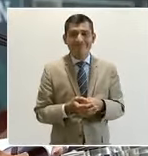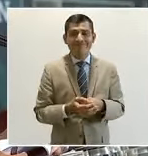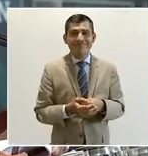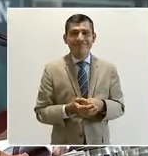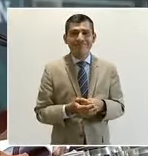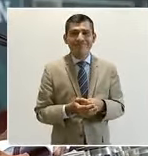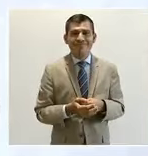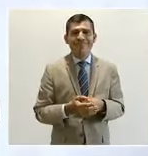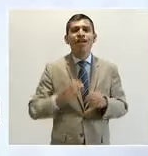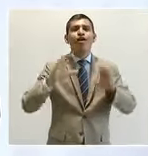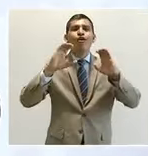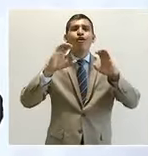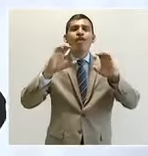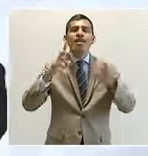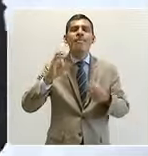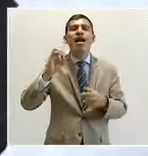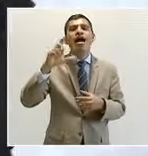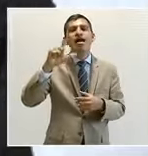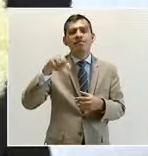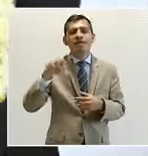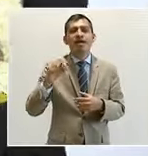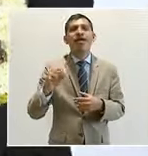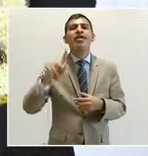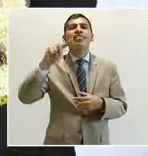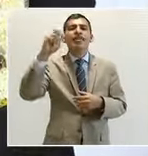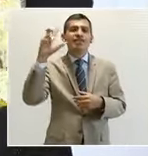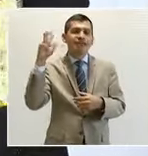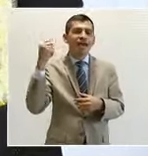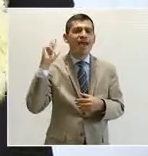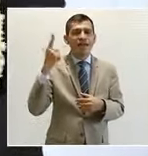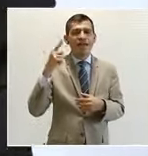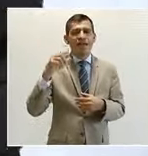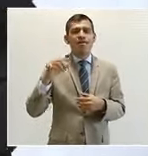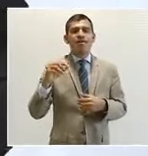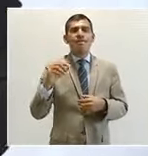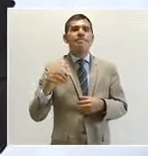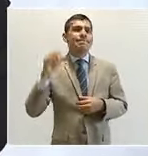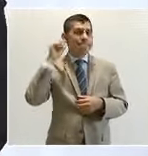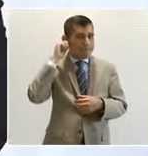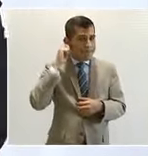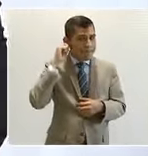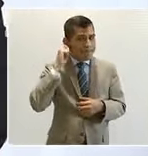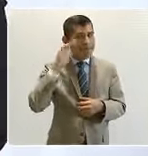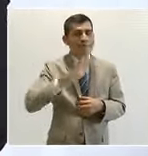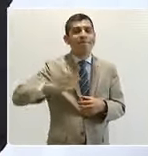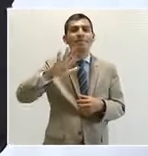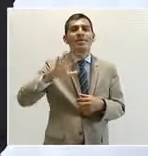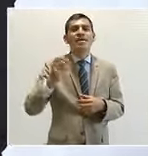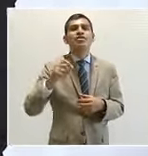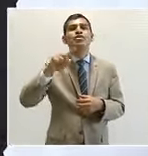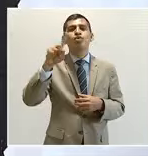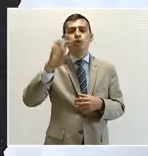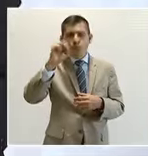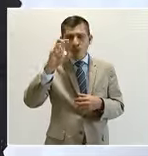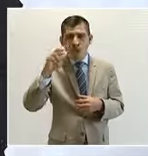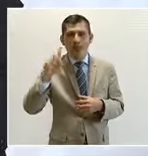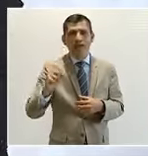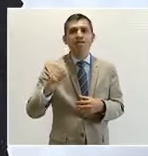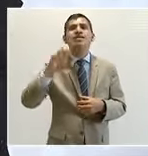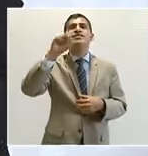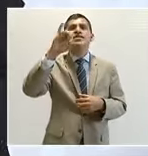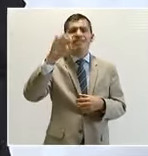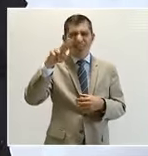Colima es Tlaxcala Baja California Sur es Sonora y es Sinaloa y vamos